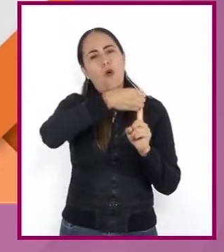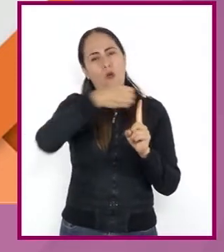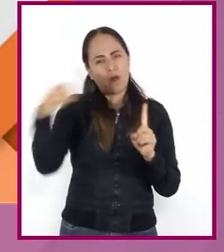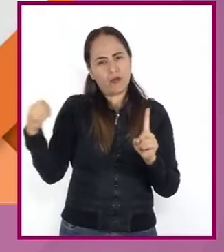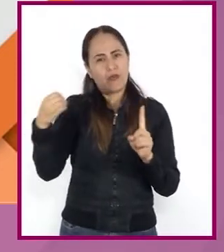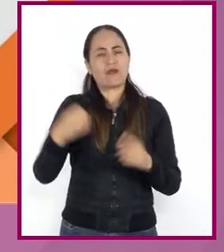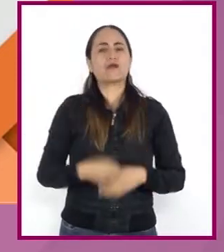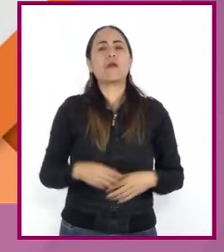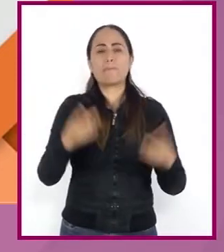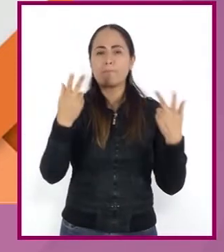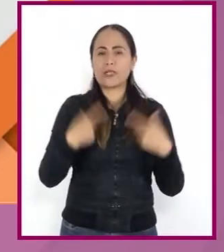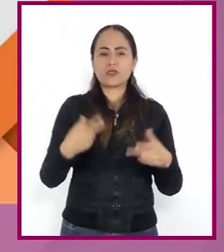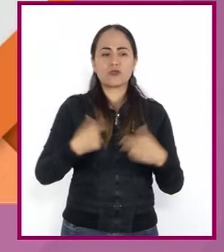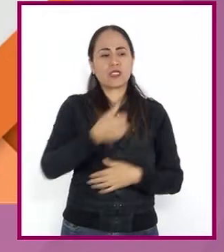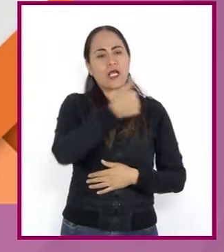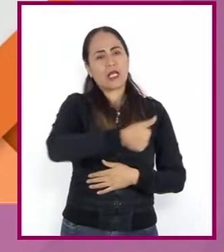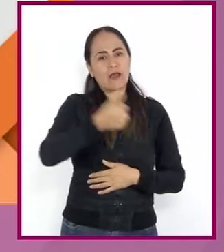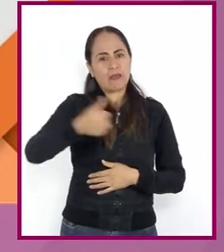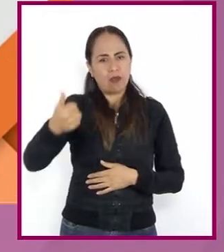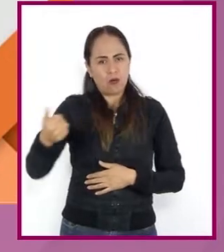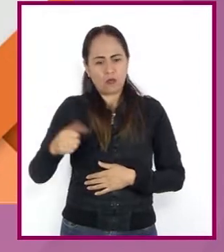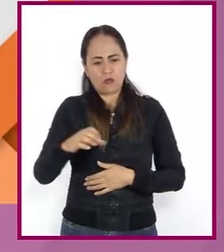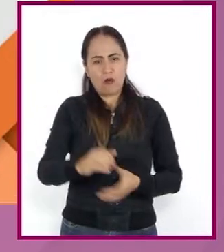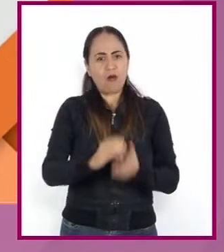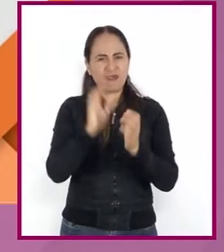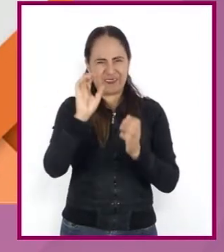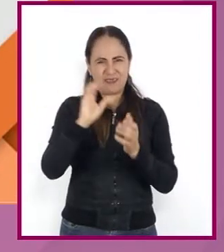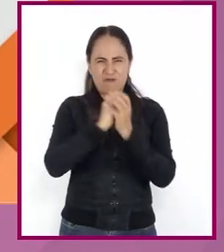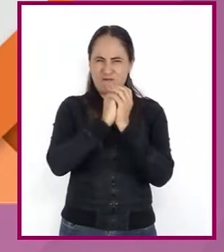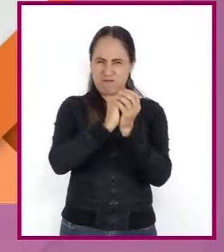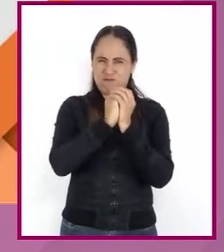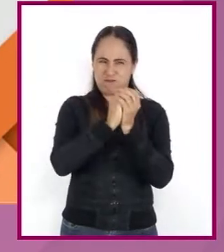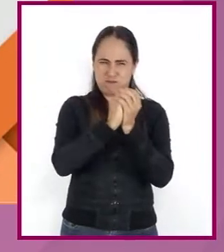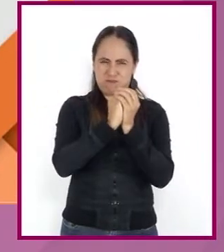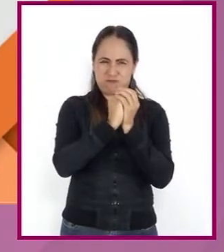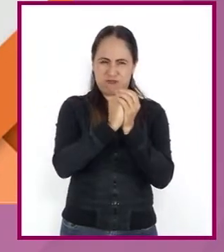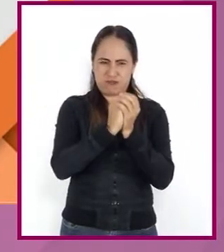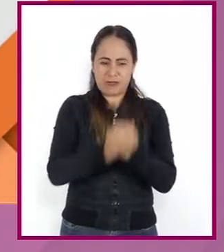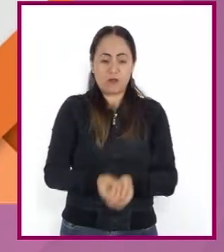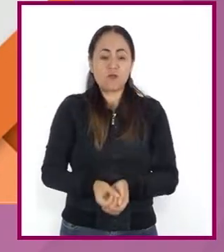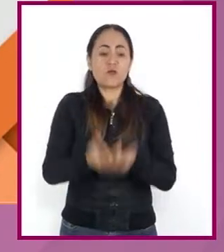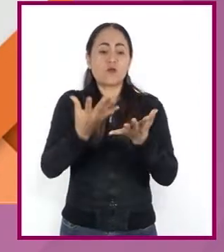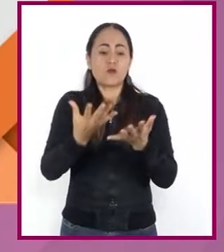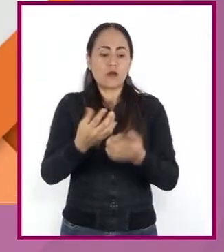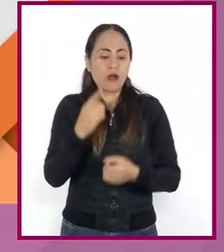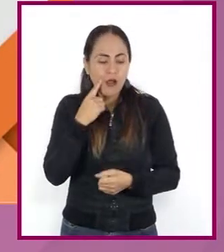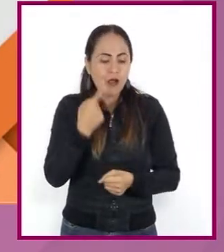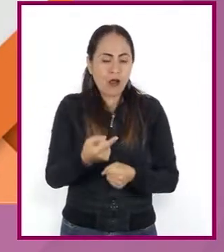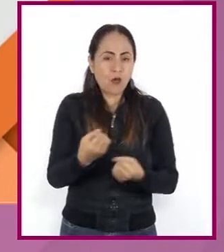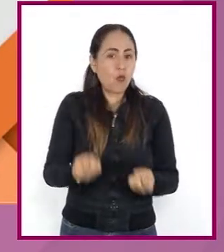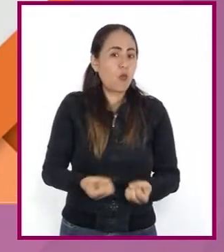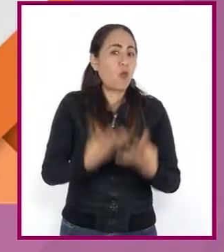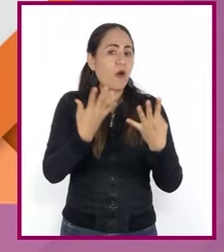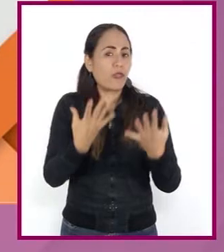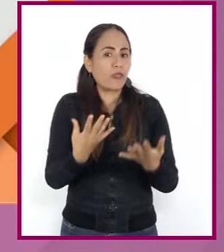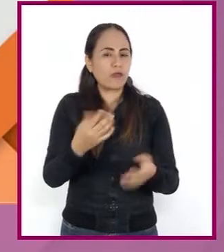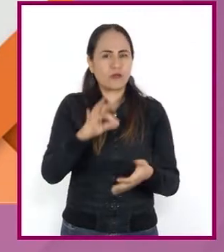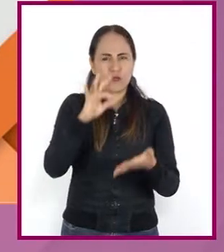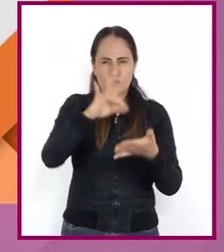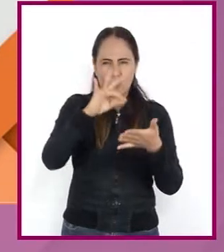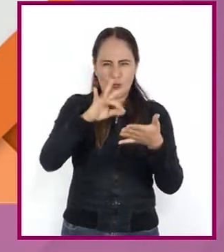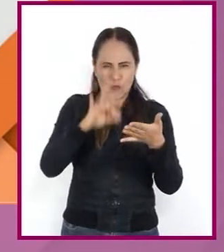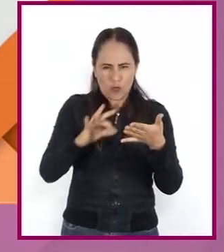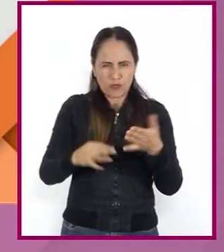participante tome, agite y tire el dado. De acuerdo con el puntaje marcado y la casilla,